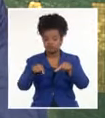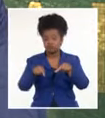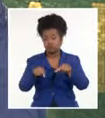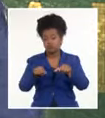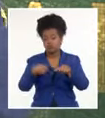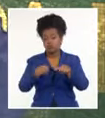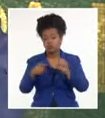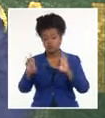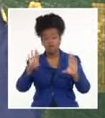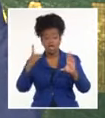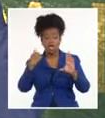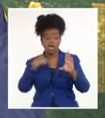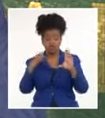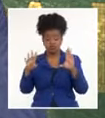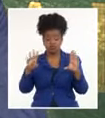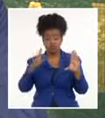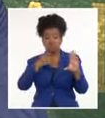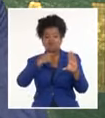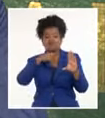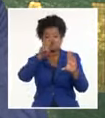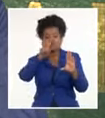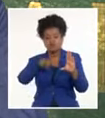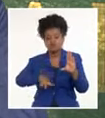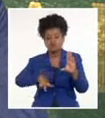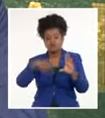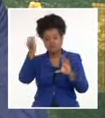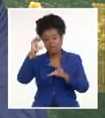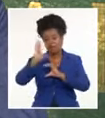último año, desde la última cumbre